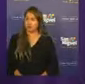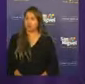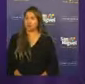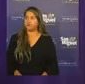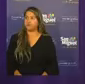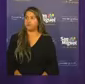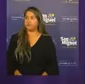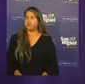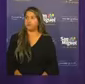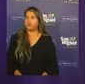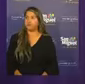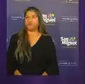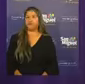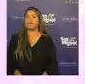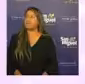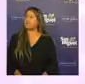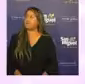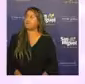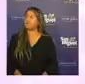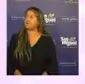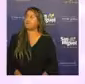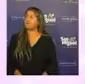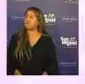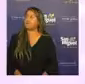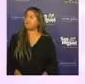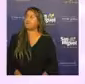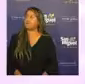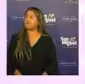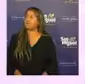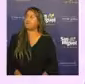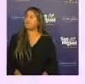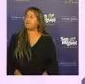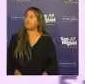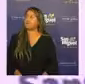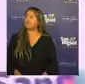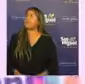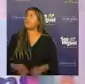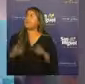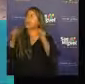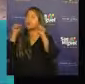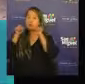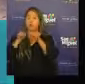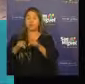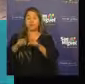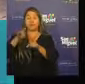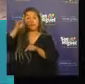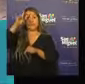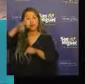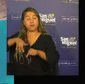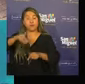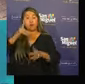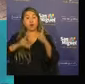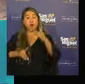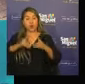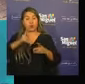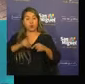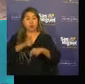Aquí, bueno, esto es algo que demasiado sentido por la comuna. Sabemos que en algún momento